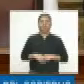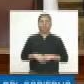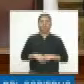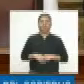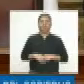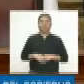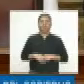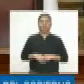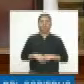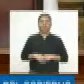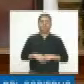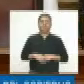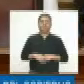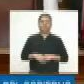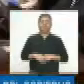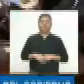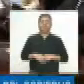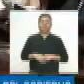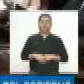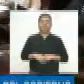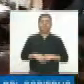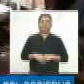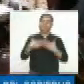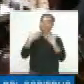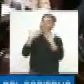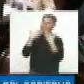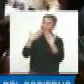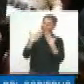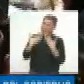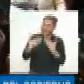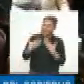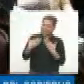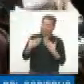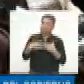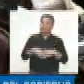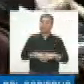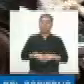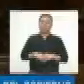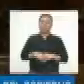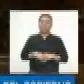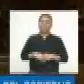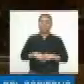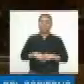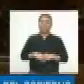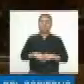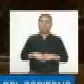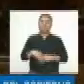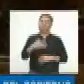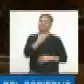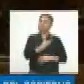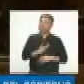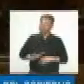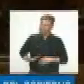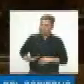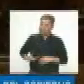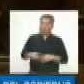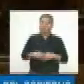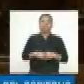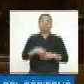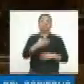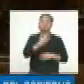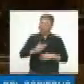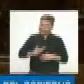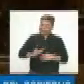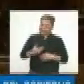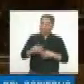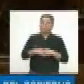exposición, claro. Primera presentación del año de Francos en el Senado. Recordemos que ya estuvo en diputados 2 veces en abril para la informativa